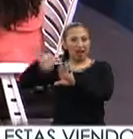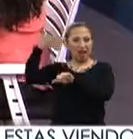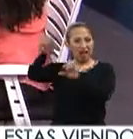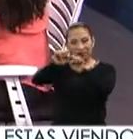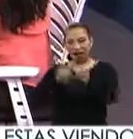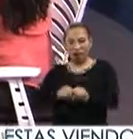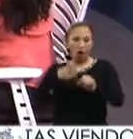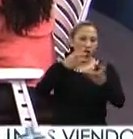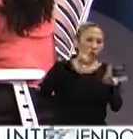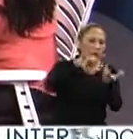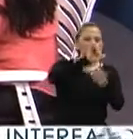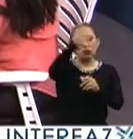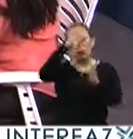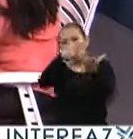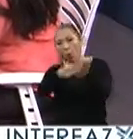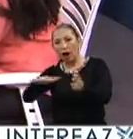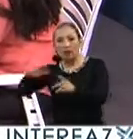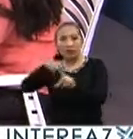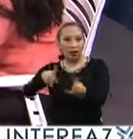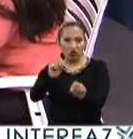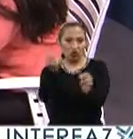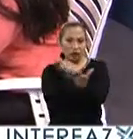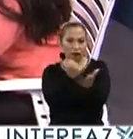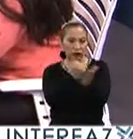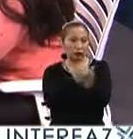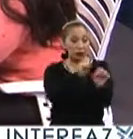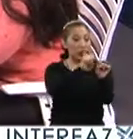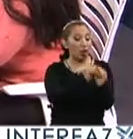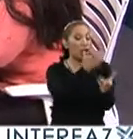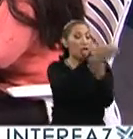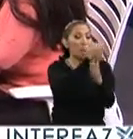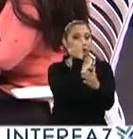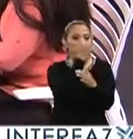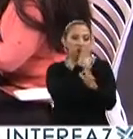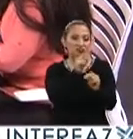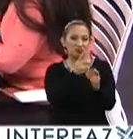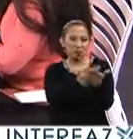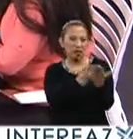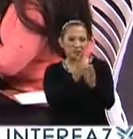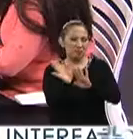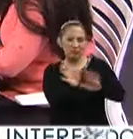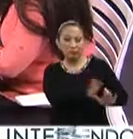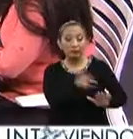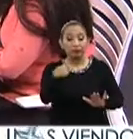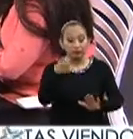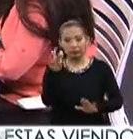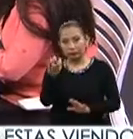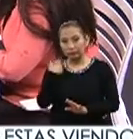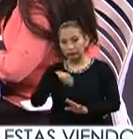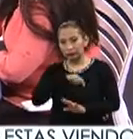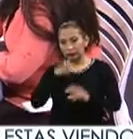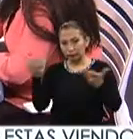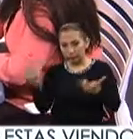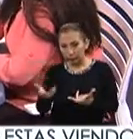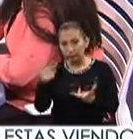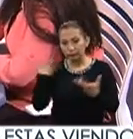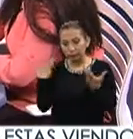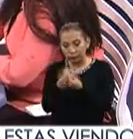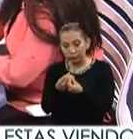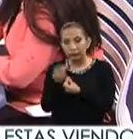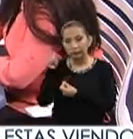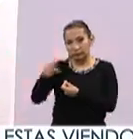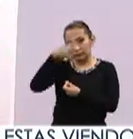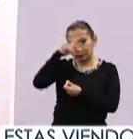las aulas, en otros espacios que no son necesariamente los planes, los programas. De ahí la intención de generar, junto